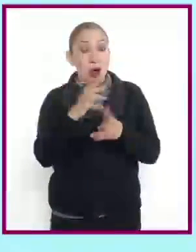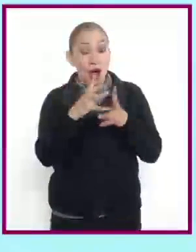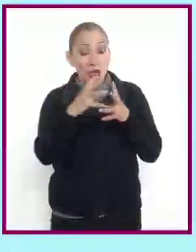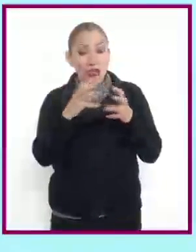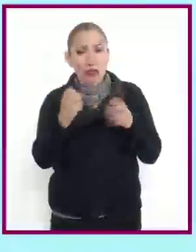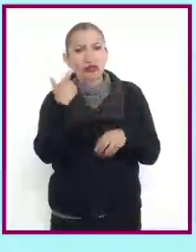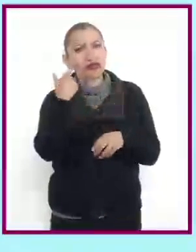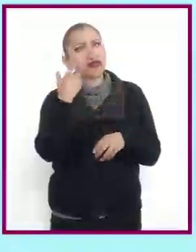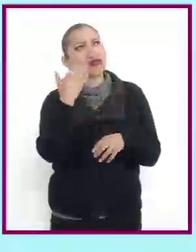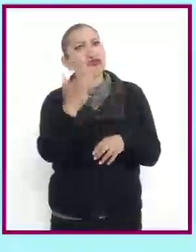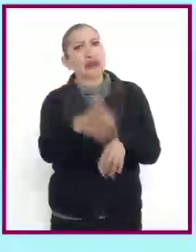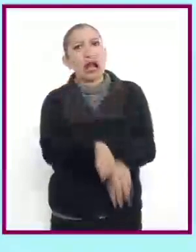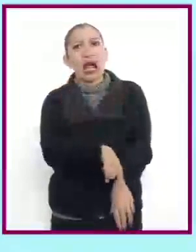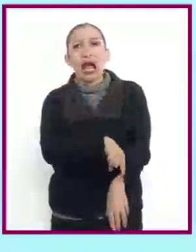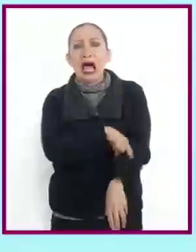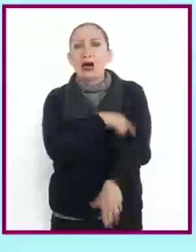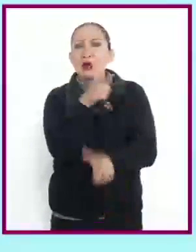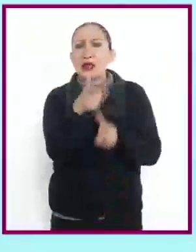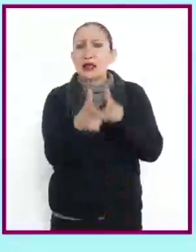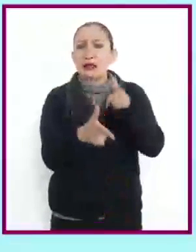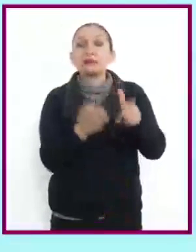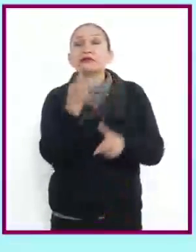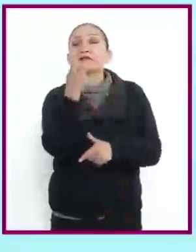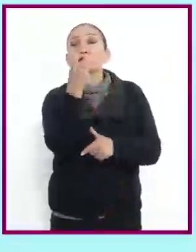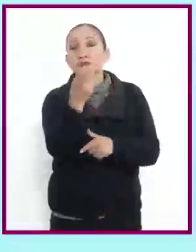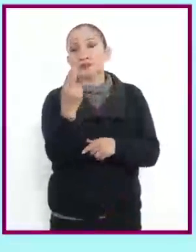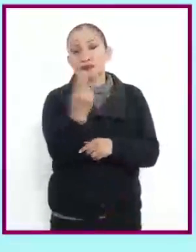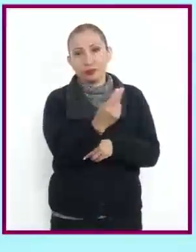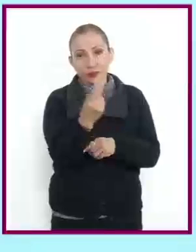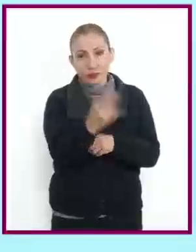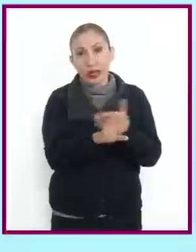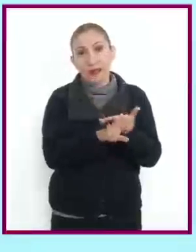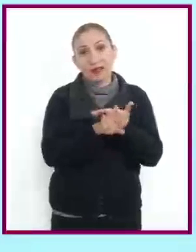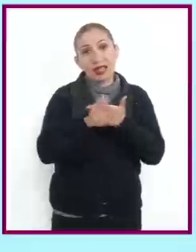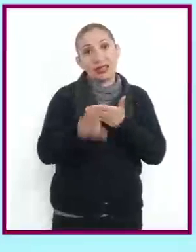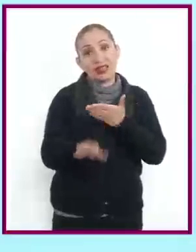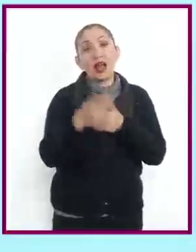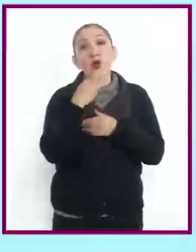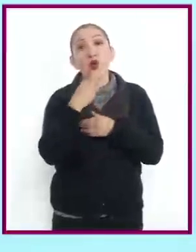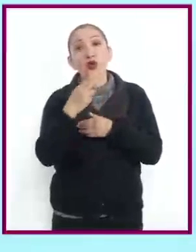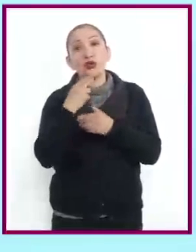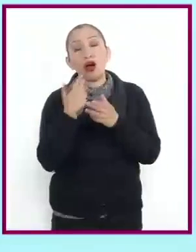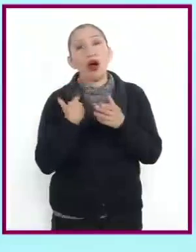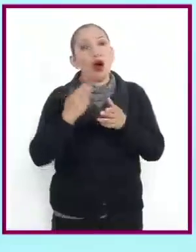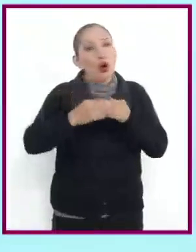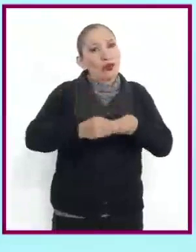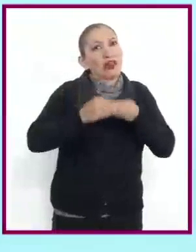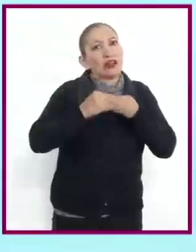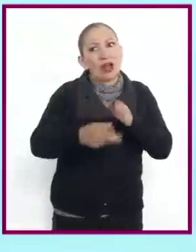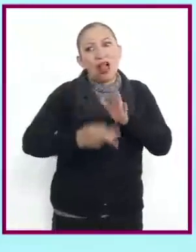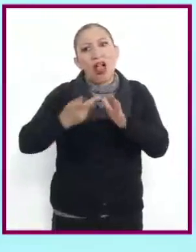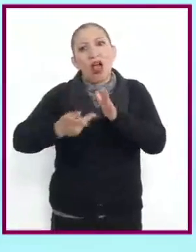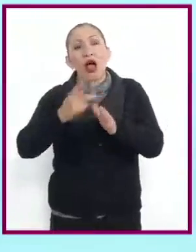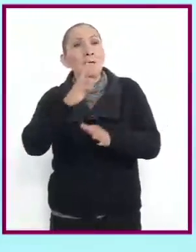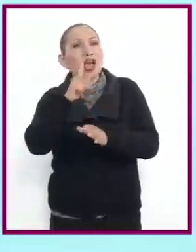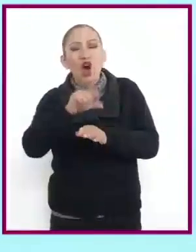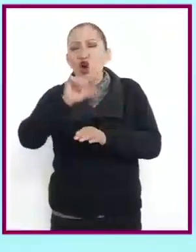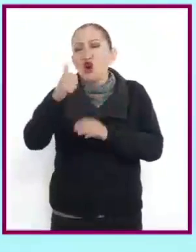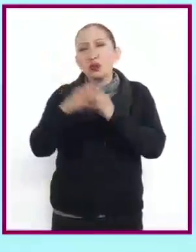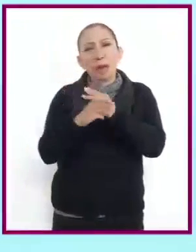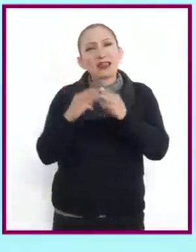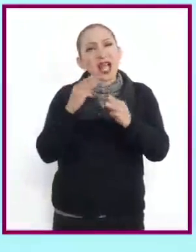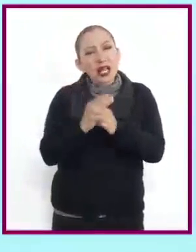video. Vimos que producir materiales derivados del petróleo tiene implicaciones graves para el medio ambiente terrestre